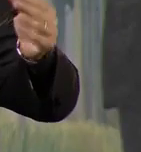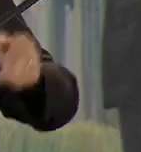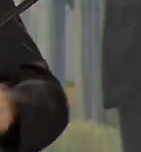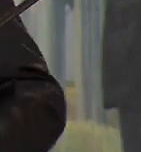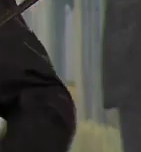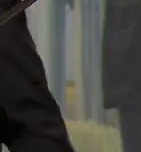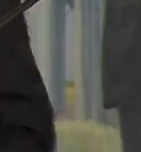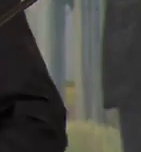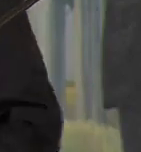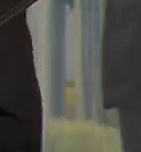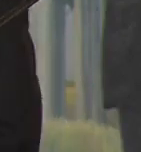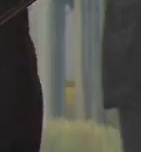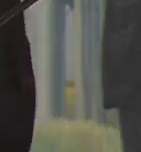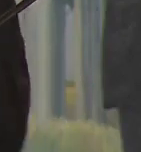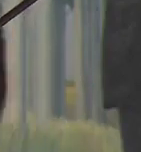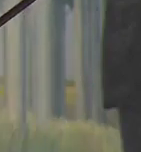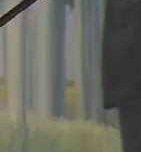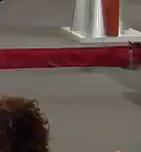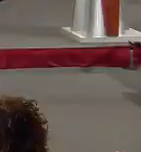creceremos.